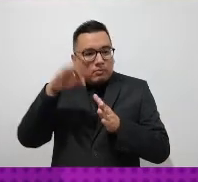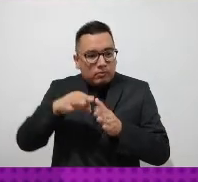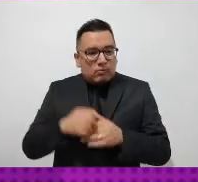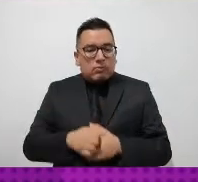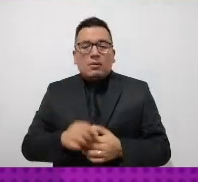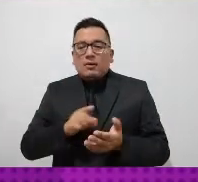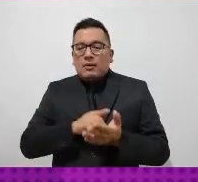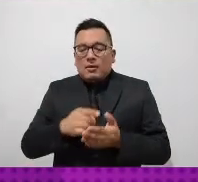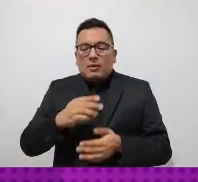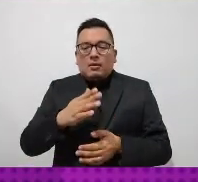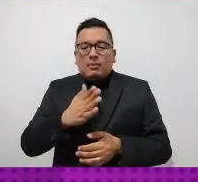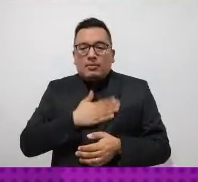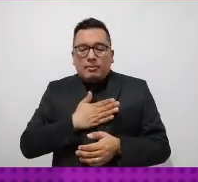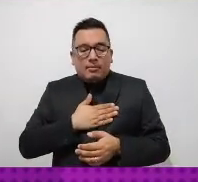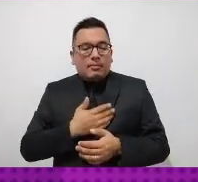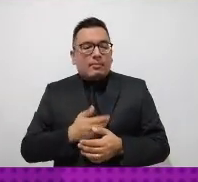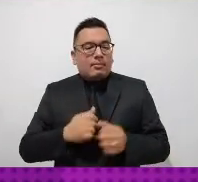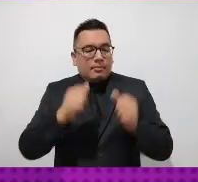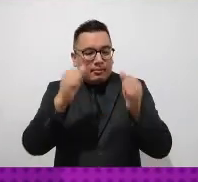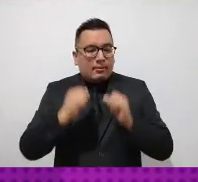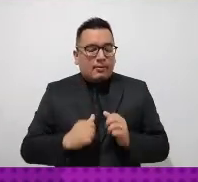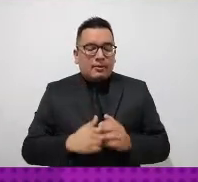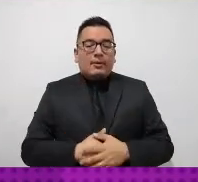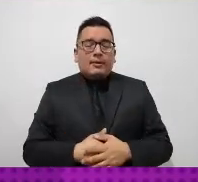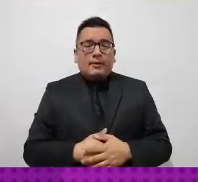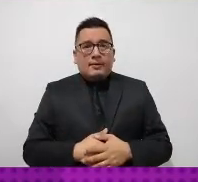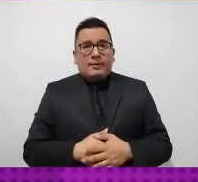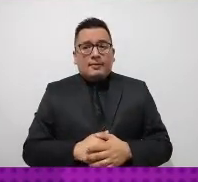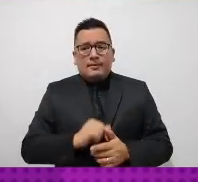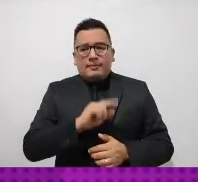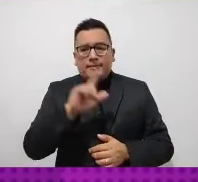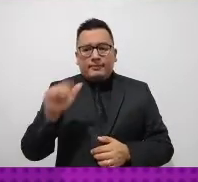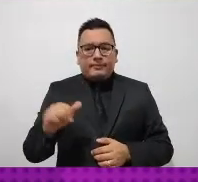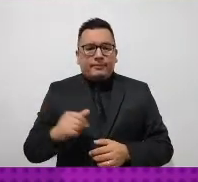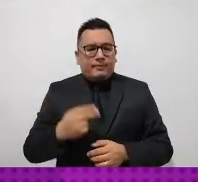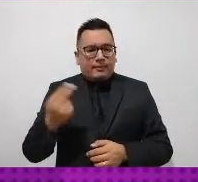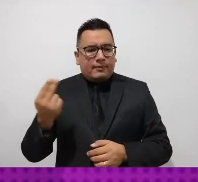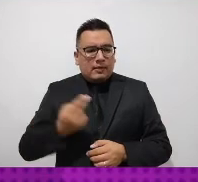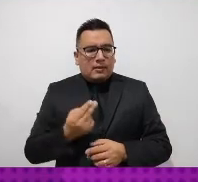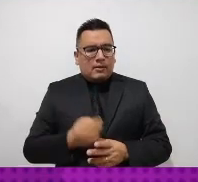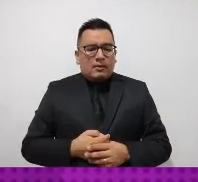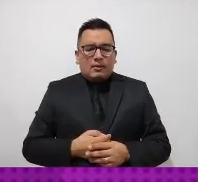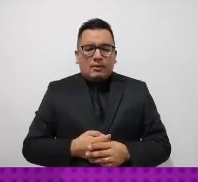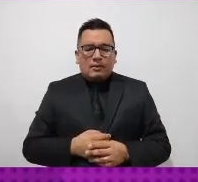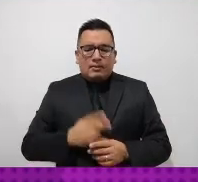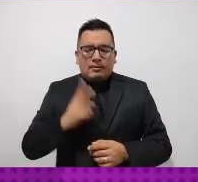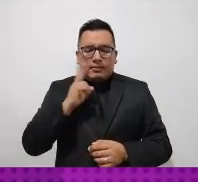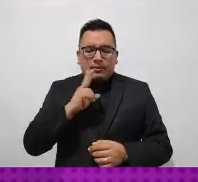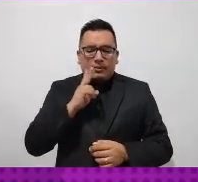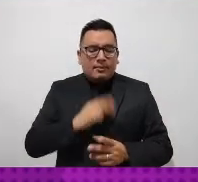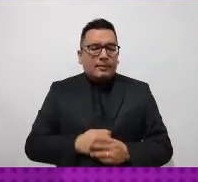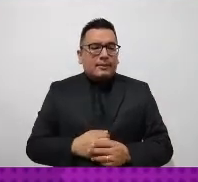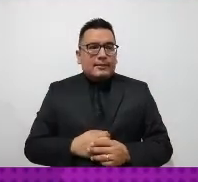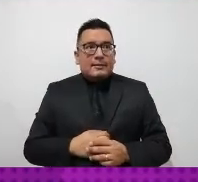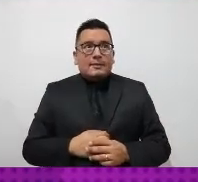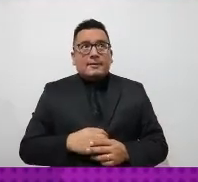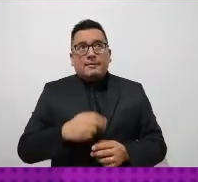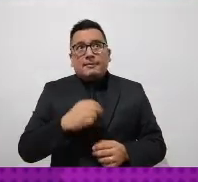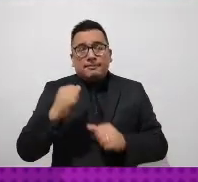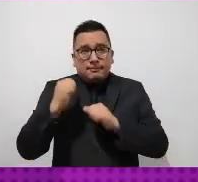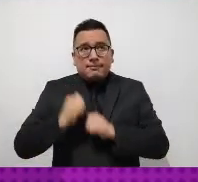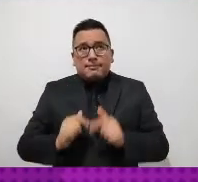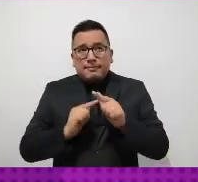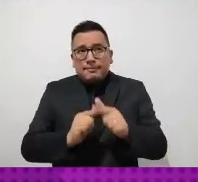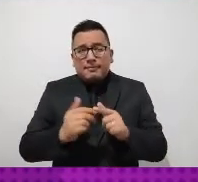como ciudadanas, luego que nos postulen, que nos dejen el cargo, porque luego surgió el tema de las Juanitas, que pues